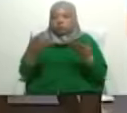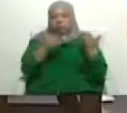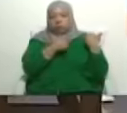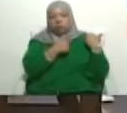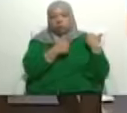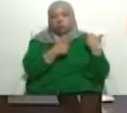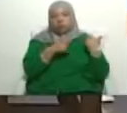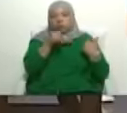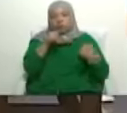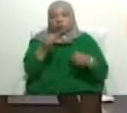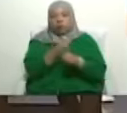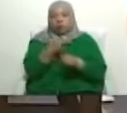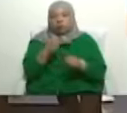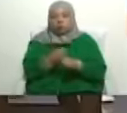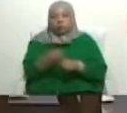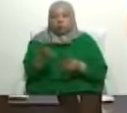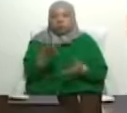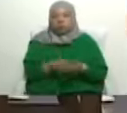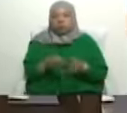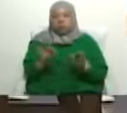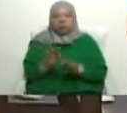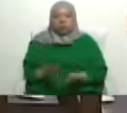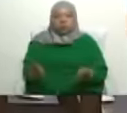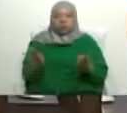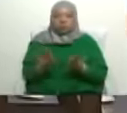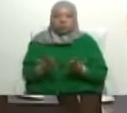Nichols, para ni siquiera